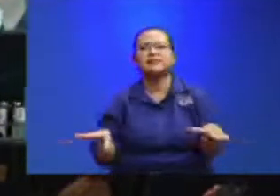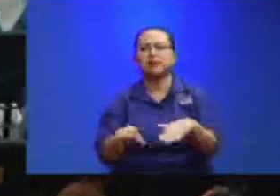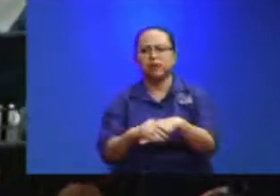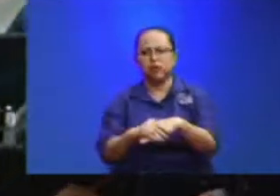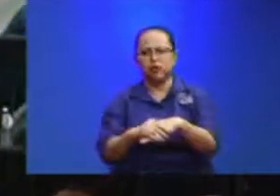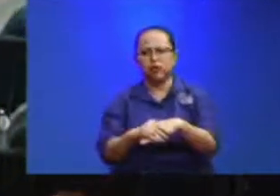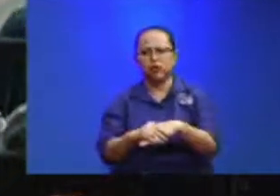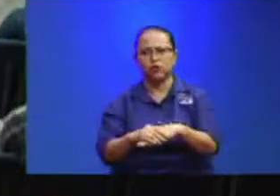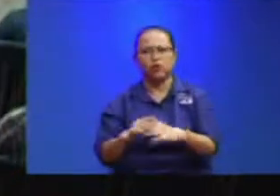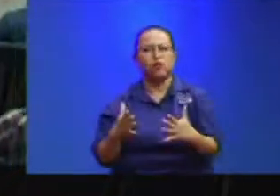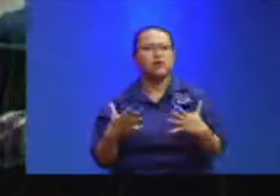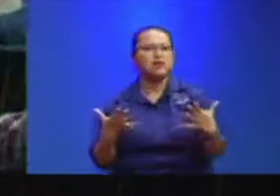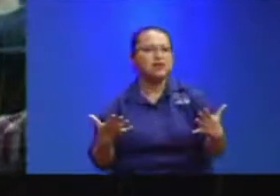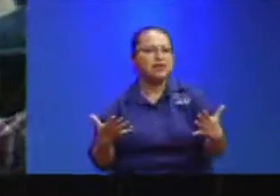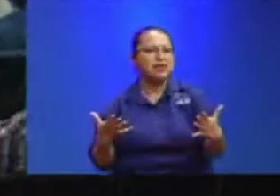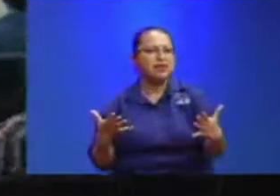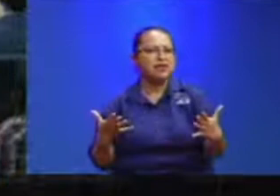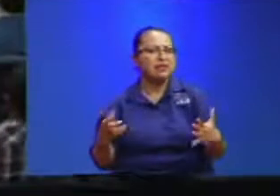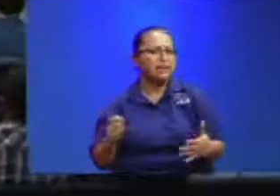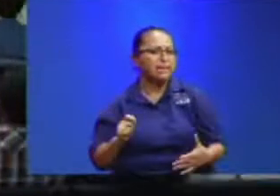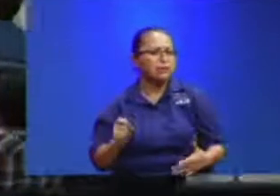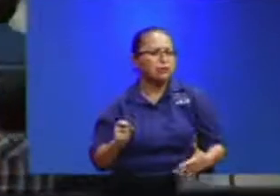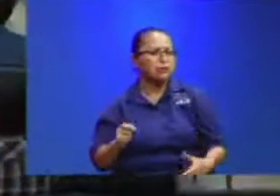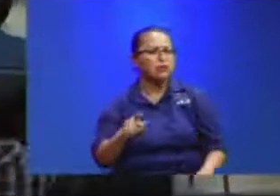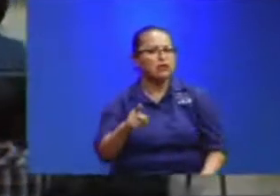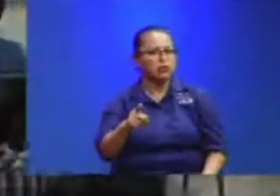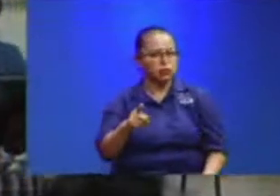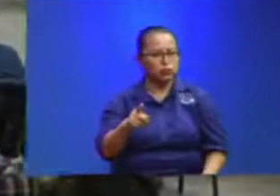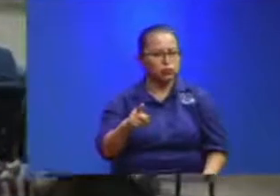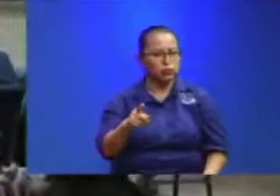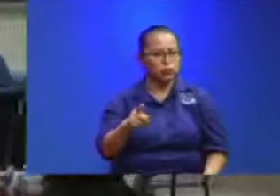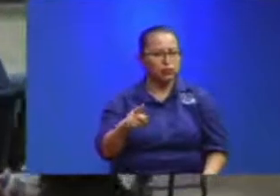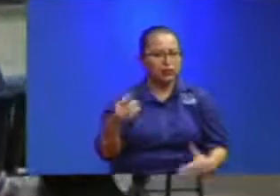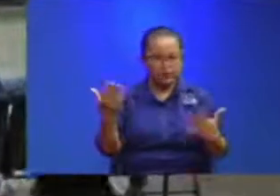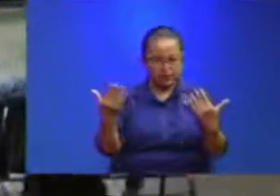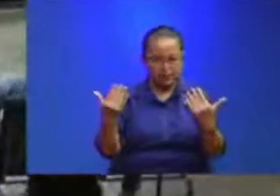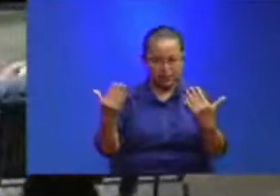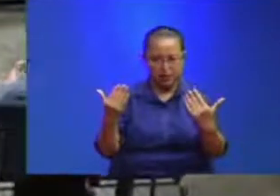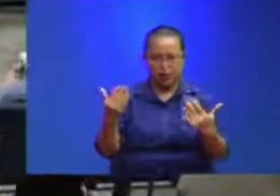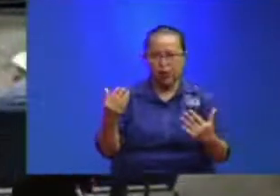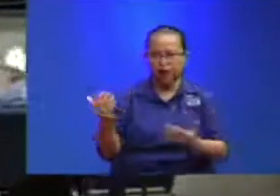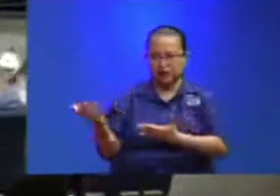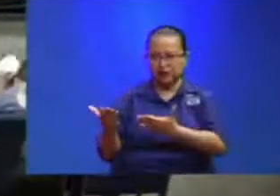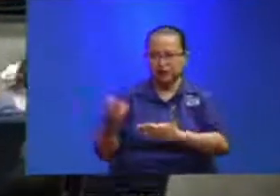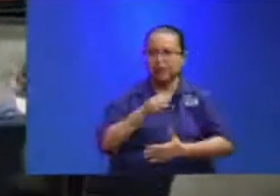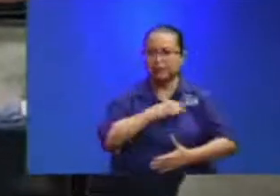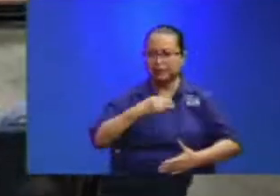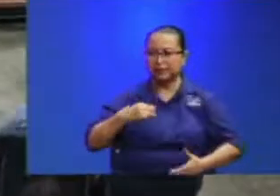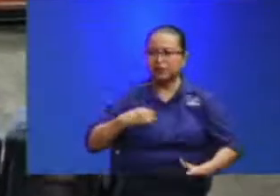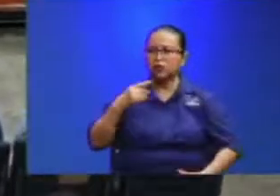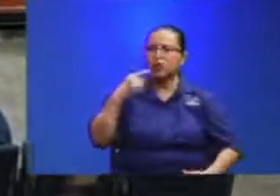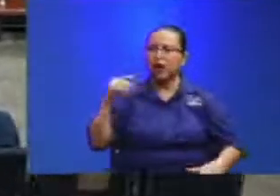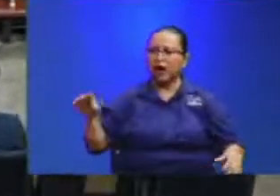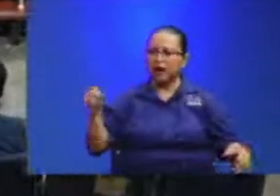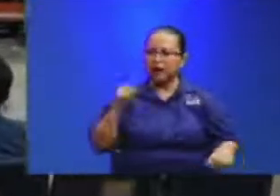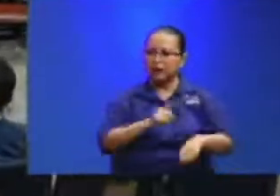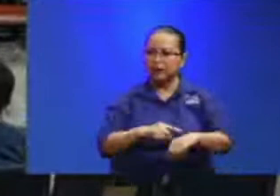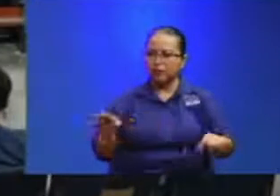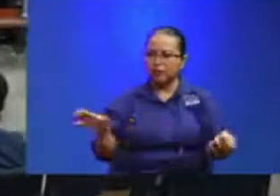porque si tú has sido llamado a un ministerio a tiempo completo yo te quiero decir